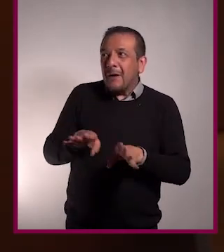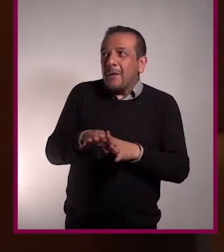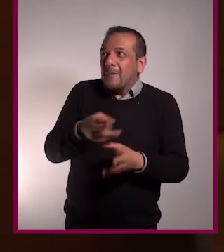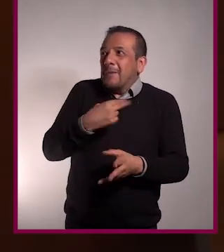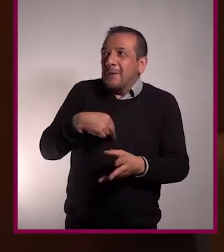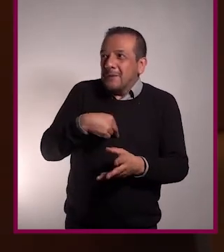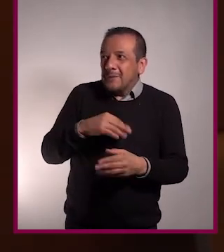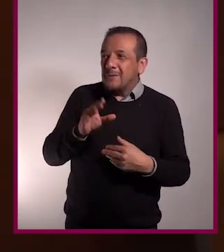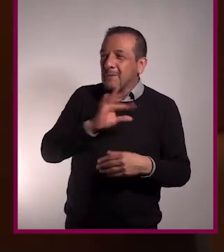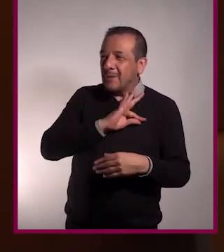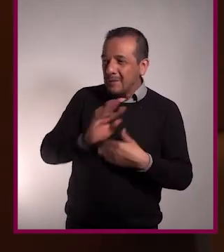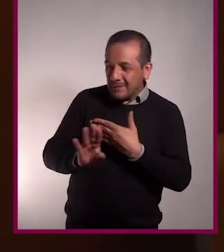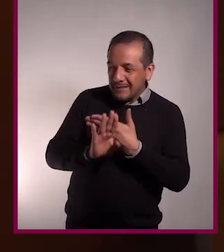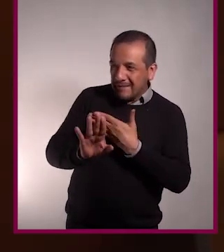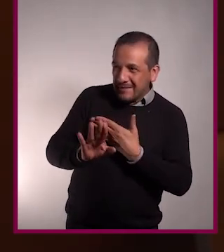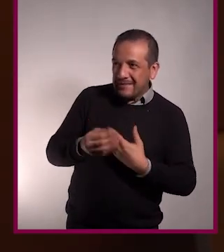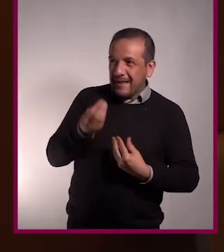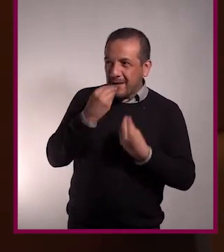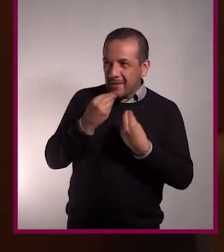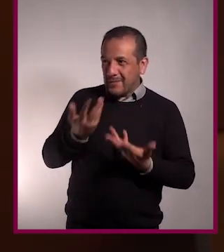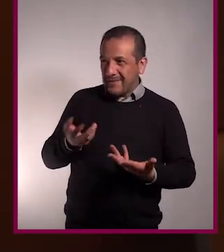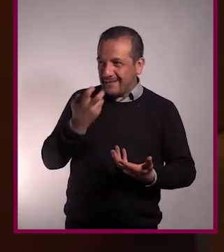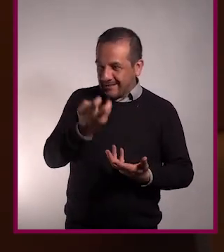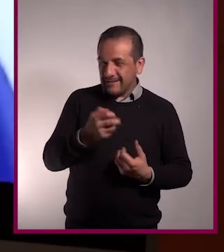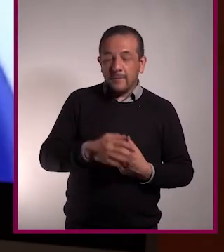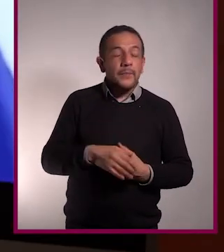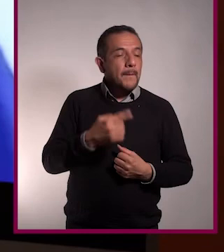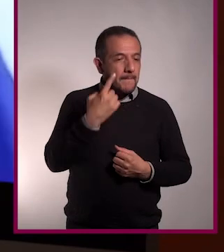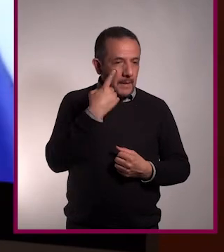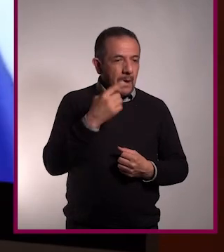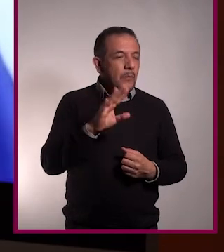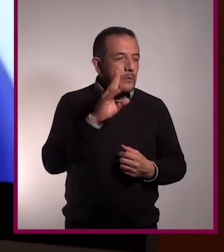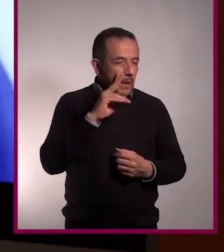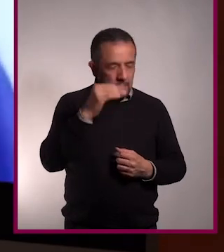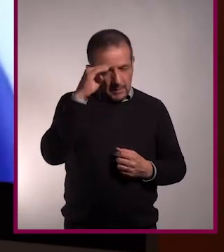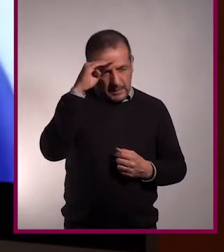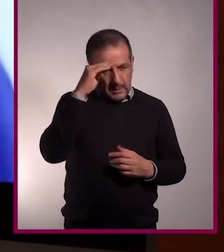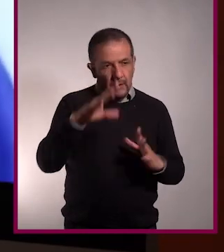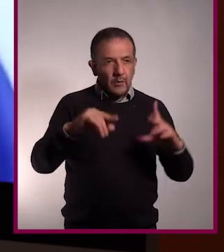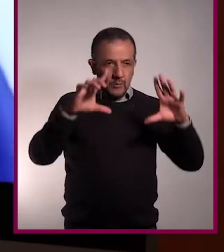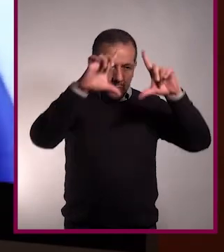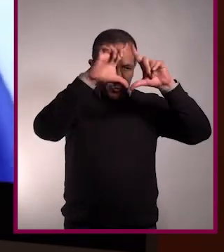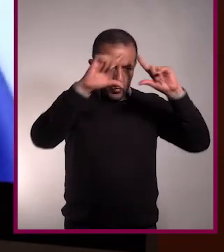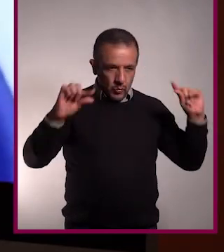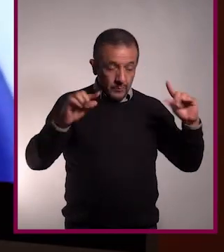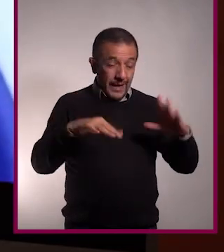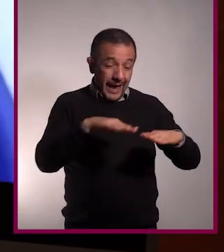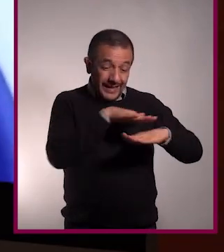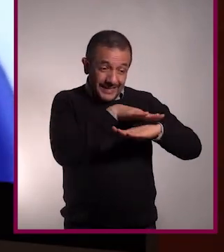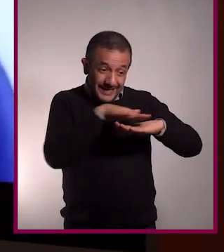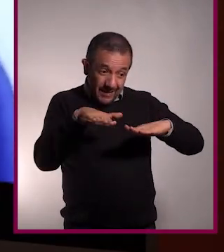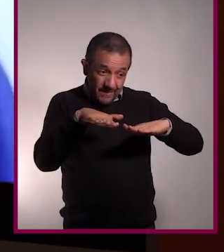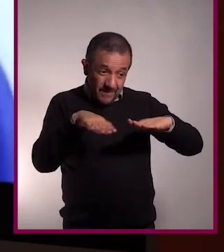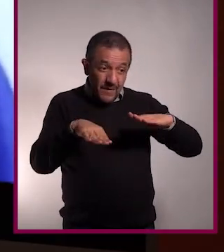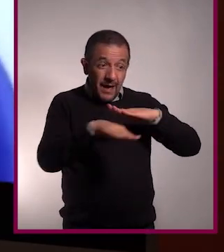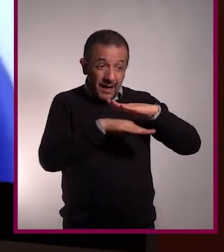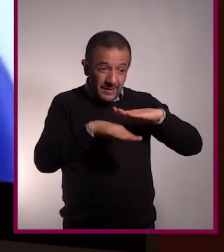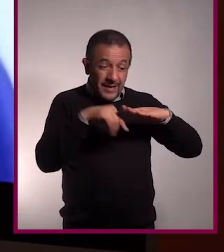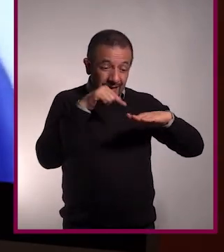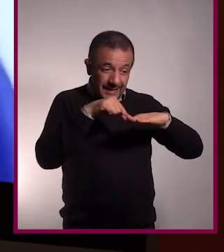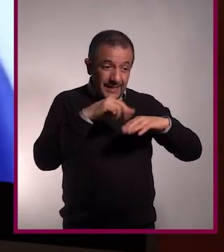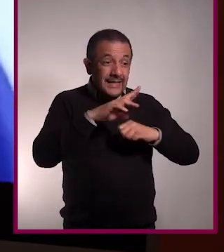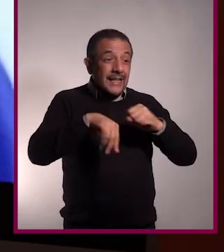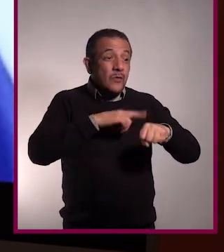criterio saludable para el consumo de alimentos ultraprocesados? Si pensáramos como en una pirámide, en la parte de hasta abajo tendríamos que tener